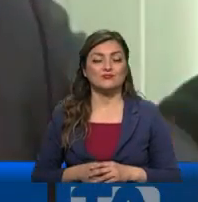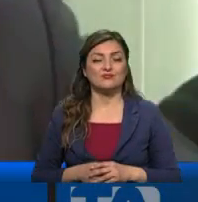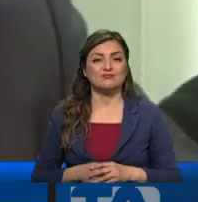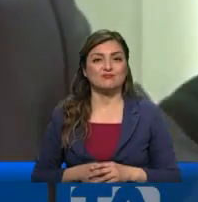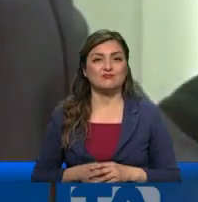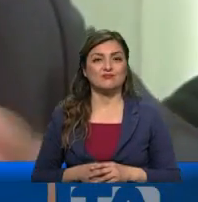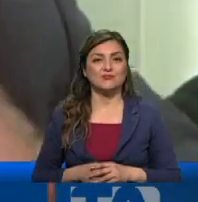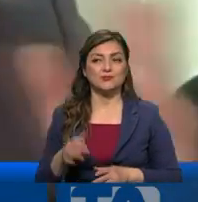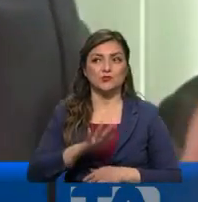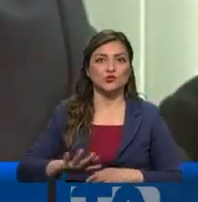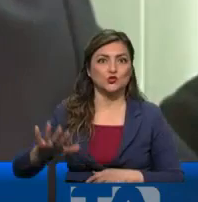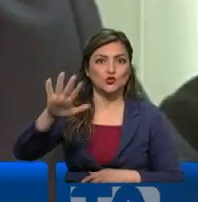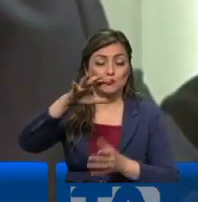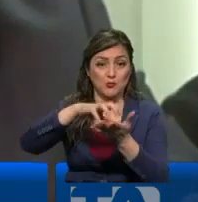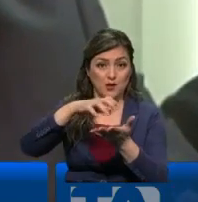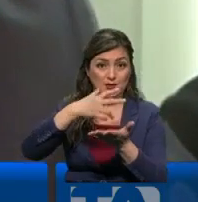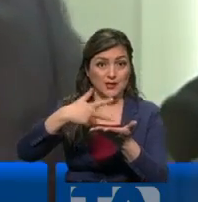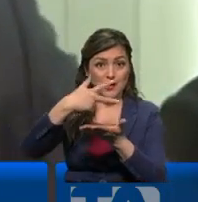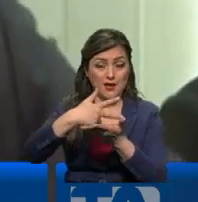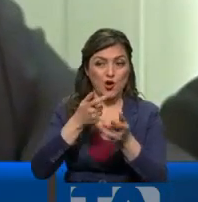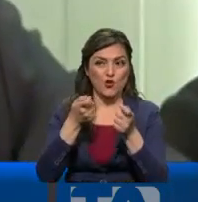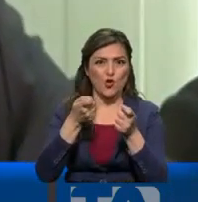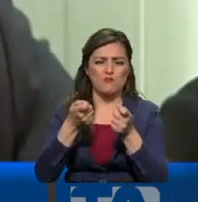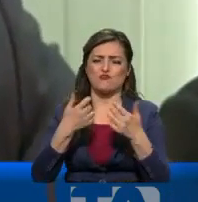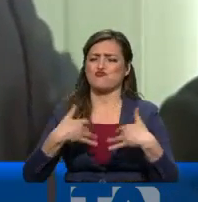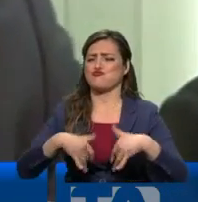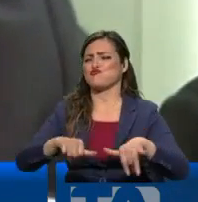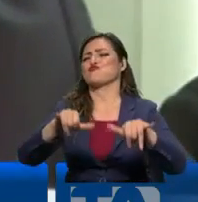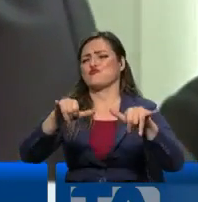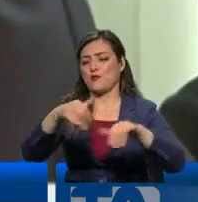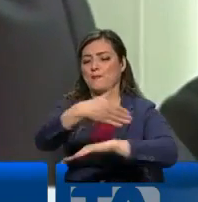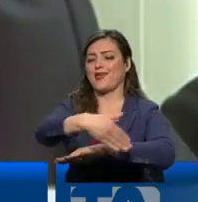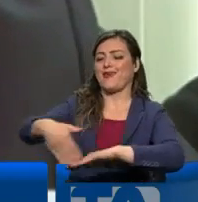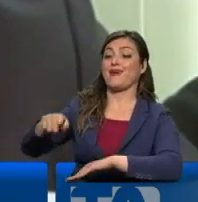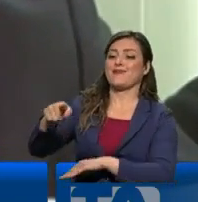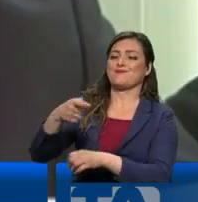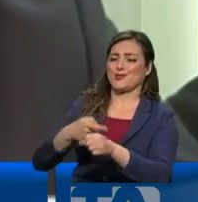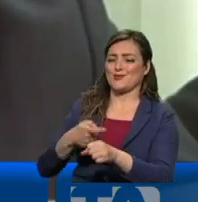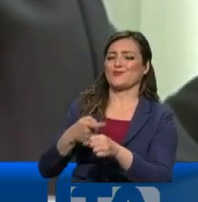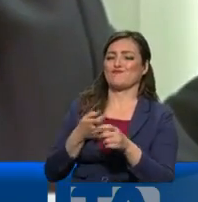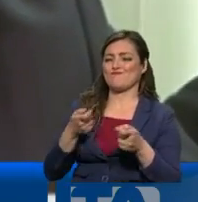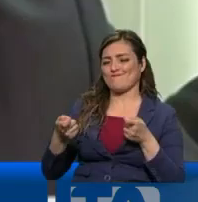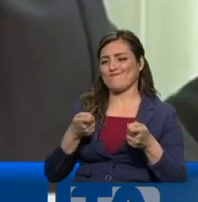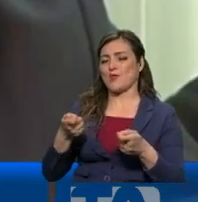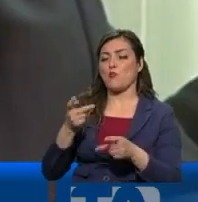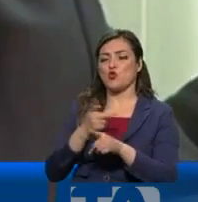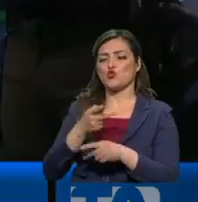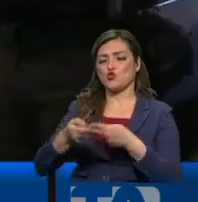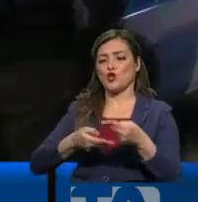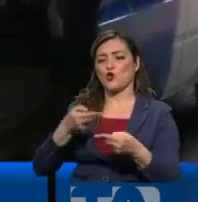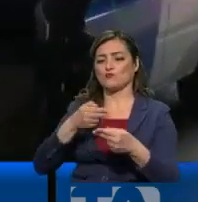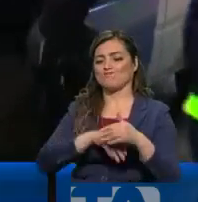a continuar haciéndose en toda la provincia del Cachi, de manera especial en las zonas fronterizas, para controlar el